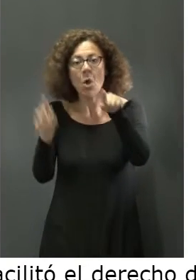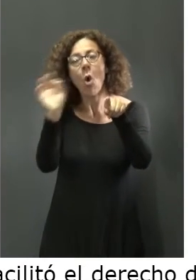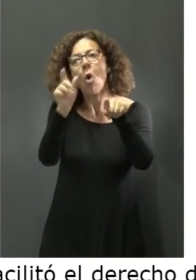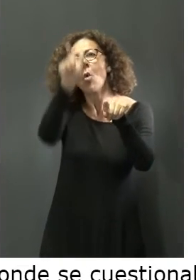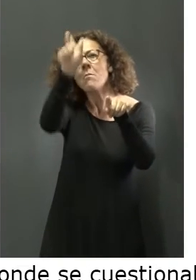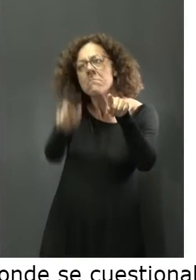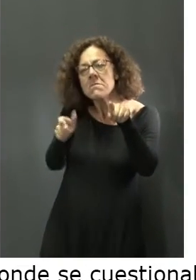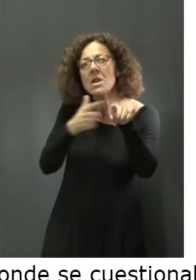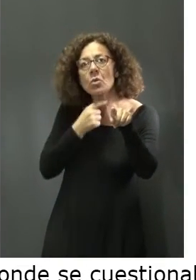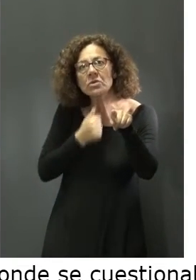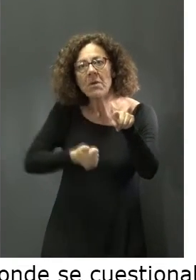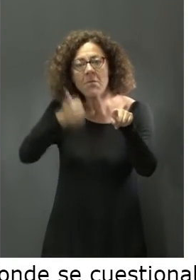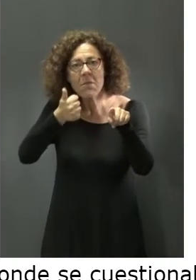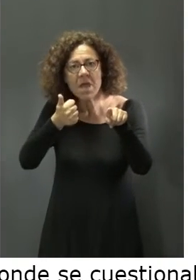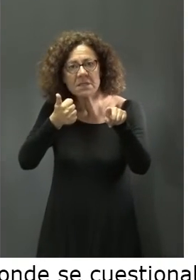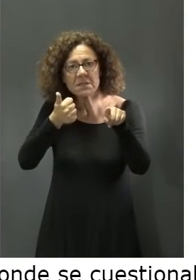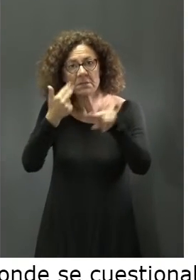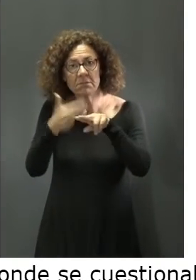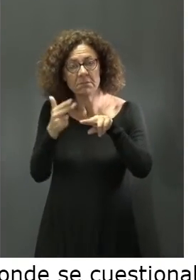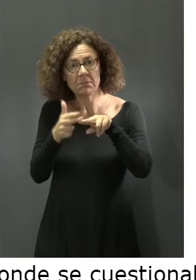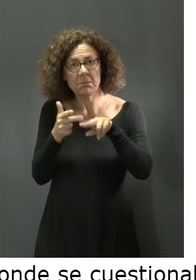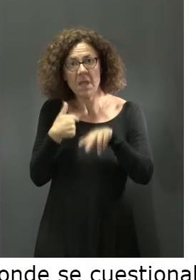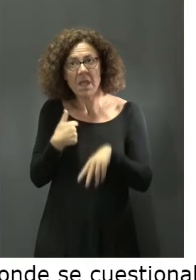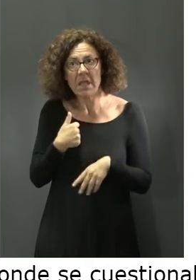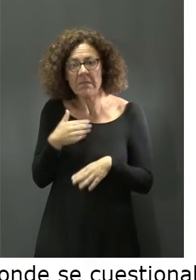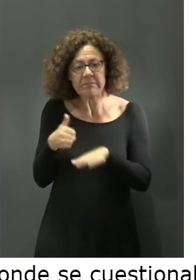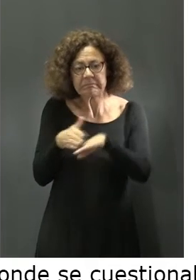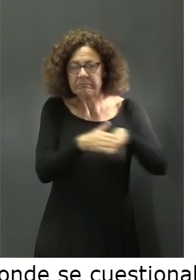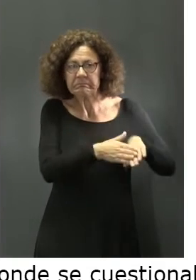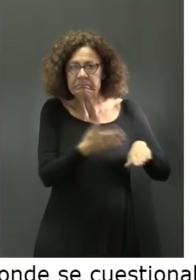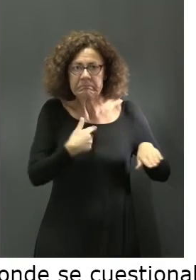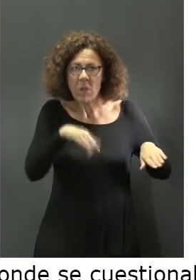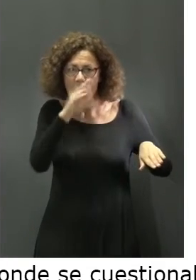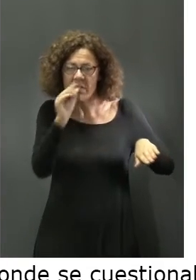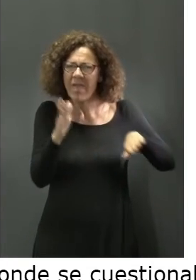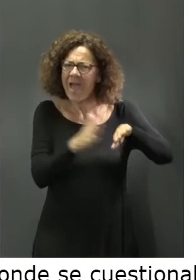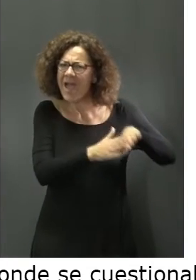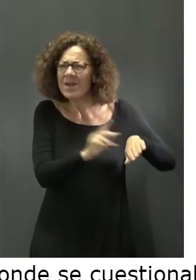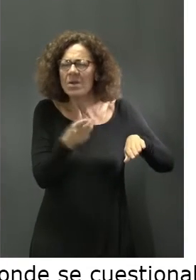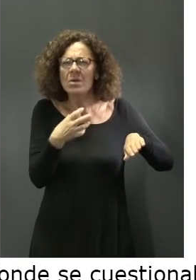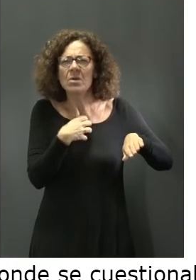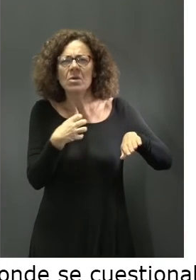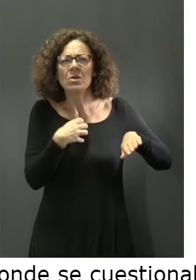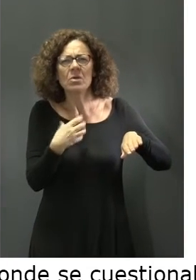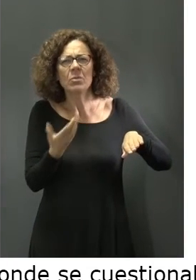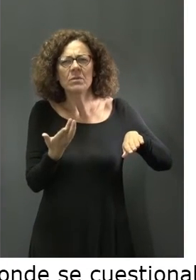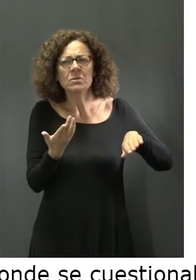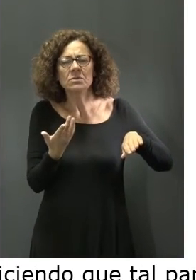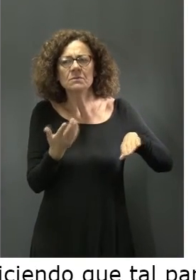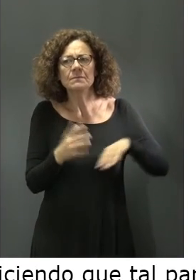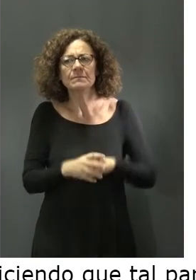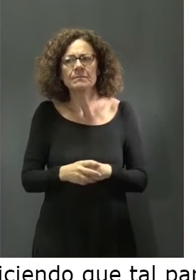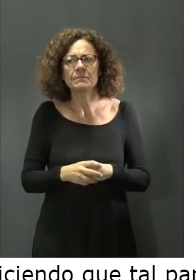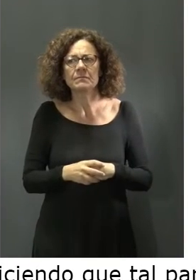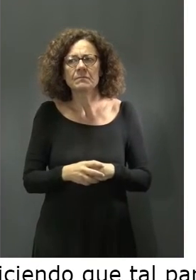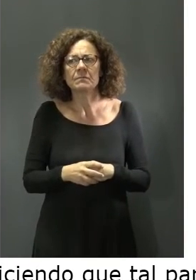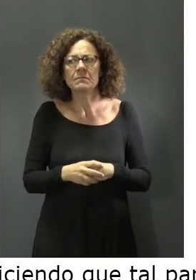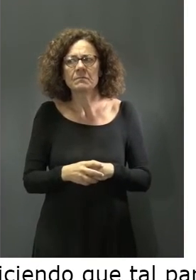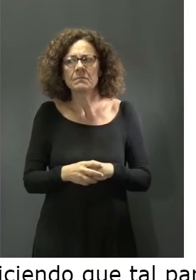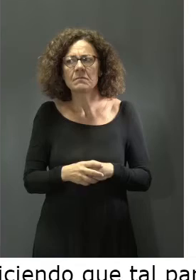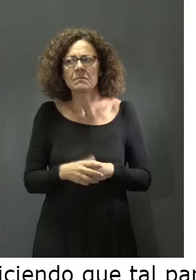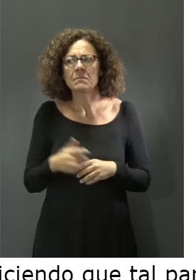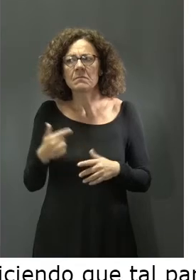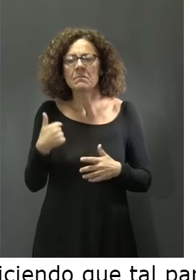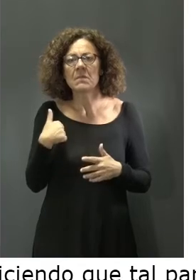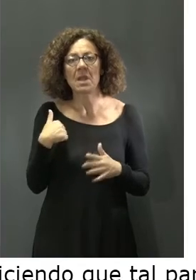político le gustaba más que otro y esta voluntad era ignorada. No podíamos pretender que nos hiciera una exposición